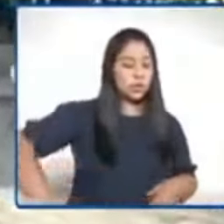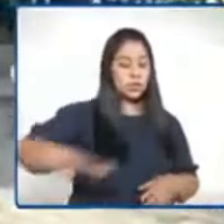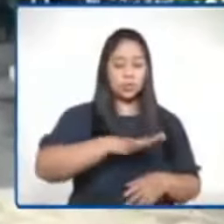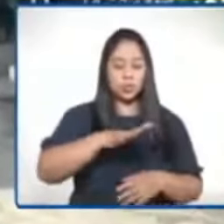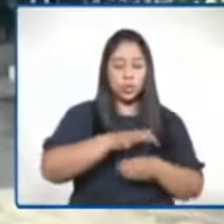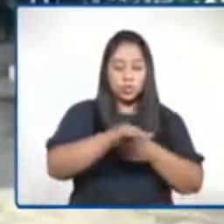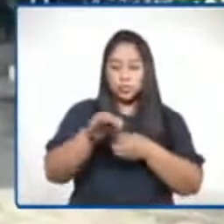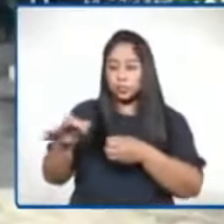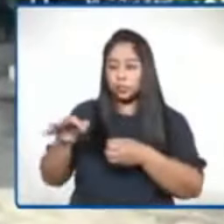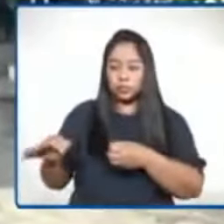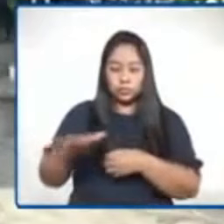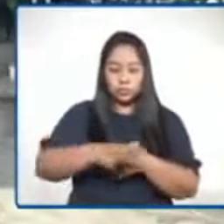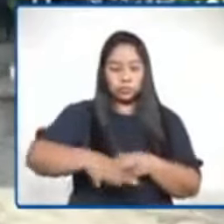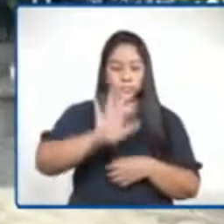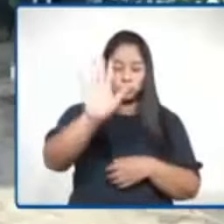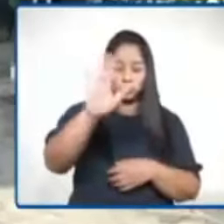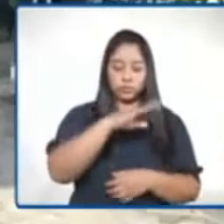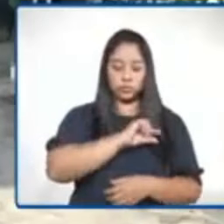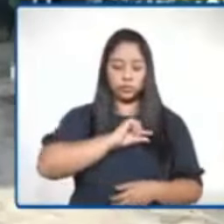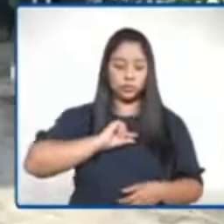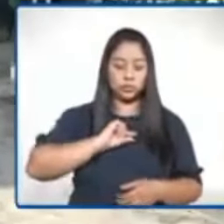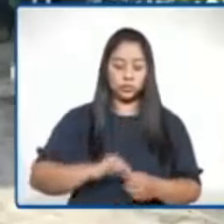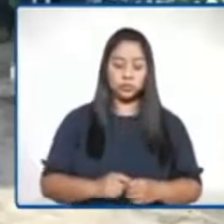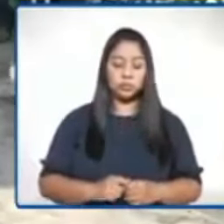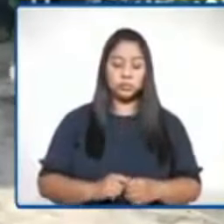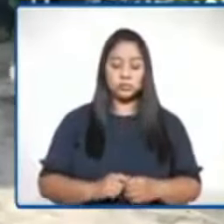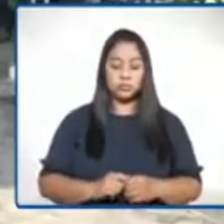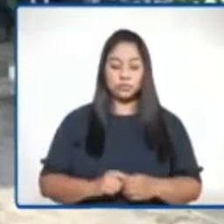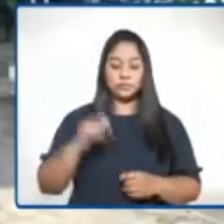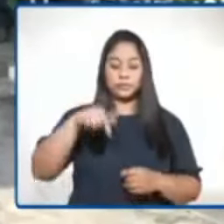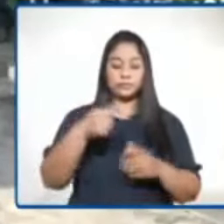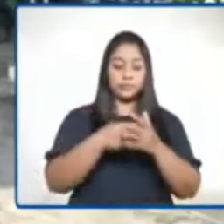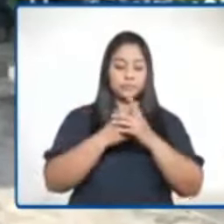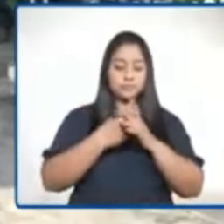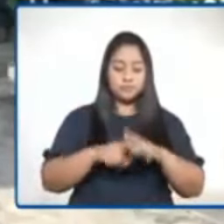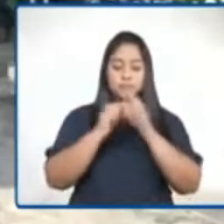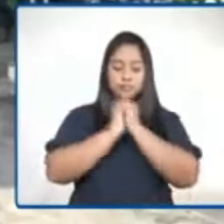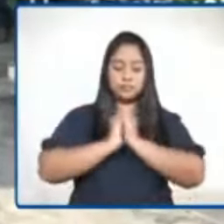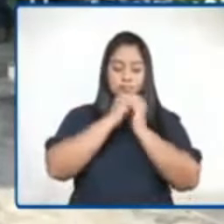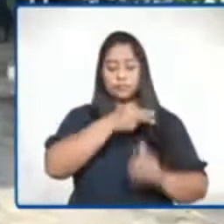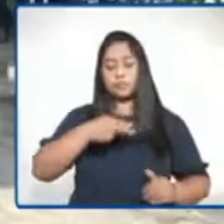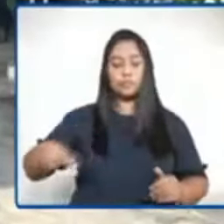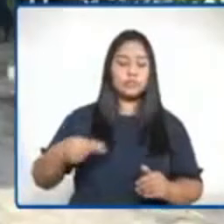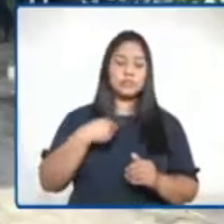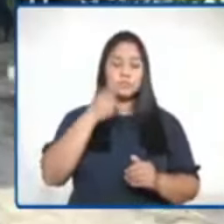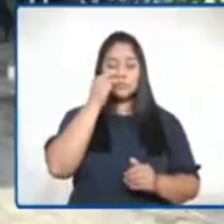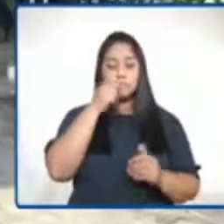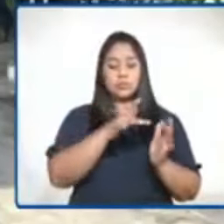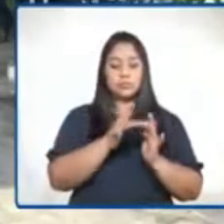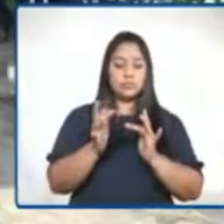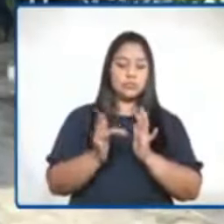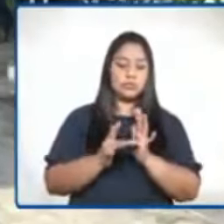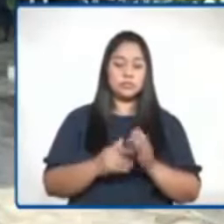pueblo y su gabinete. Vamos a entrar en un clamor en el nombre de nuestro Señor Jesucristo.